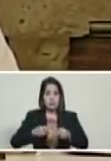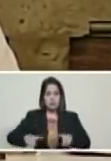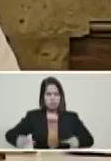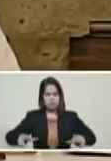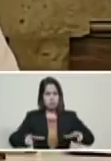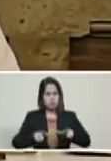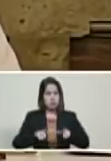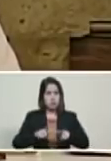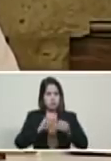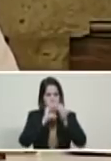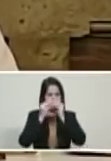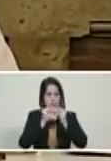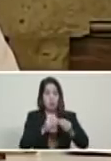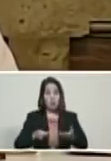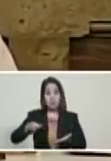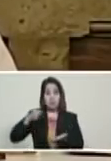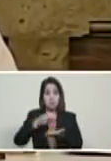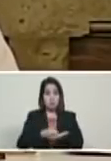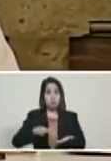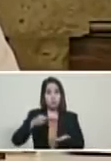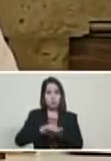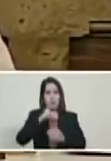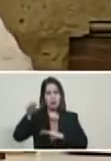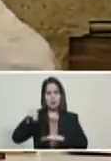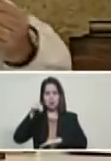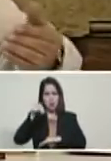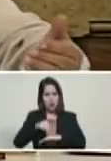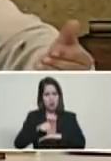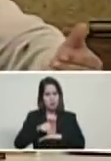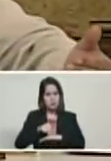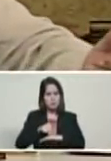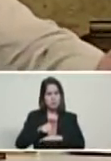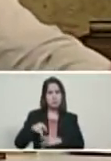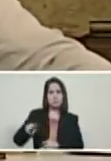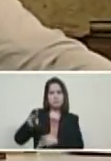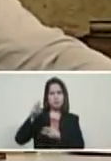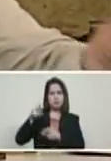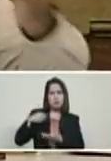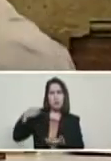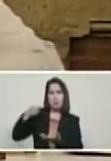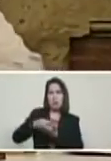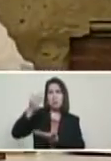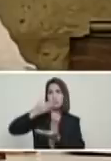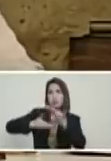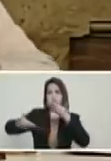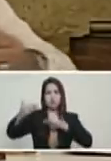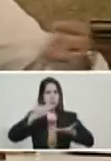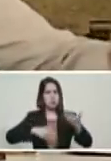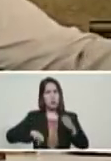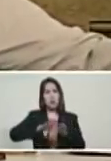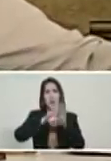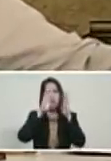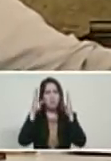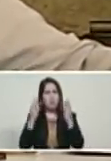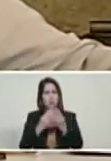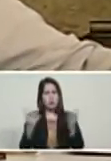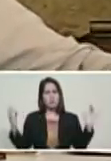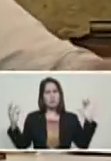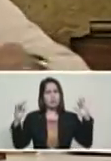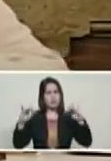Instalando inversiones nacionales, recibiendo inversionistas del mundo.